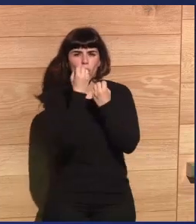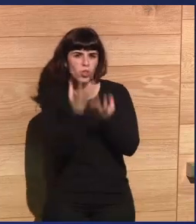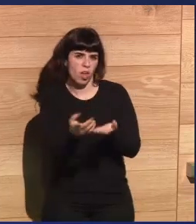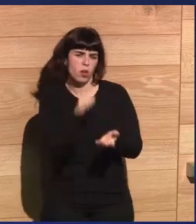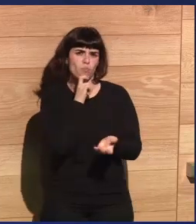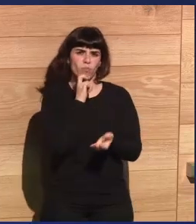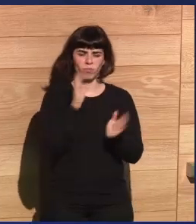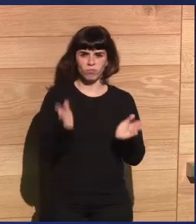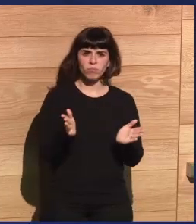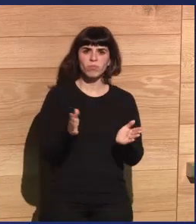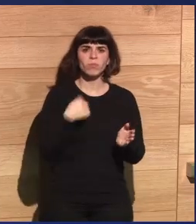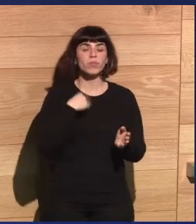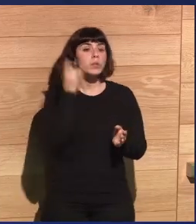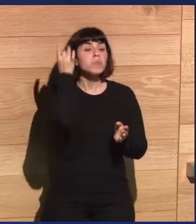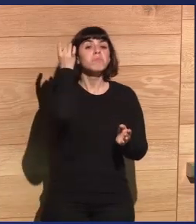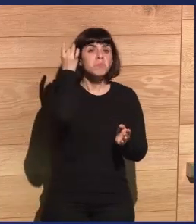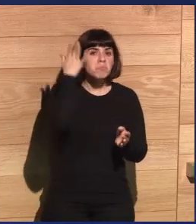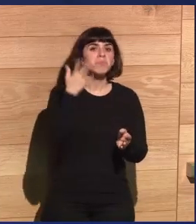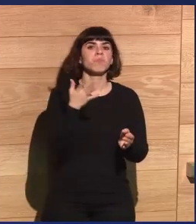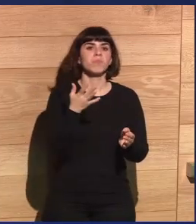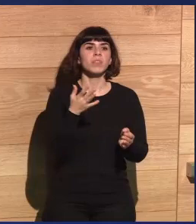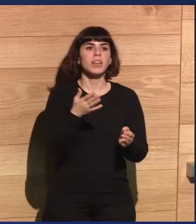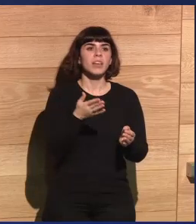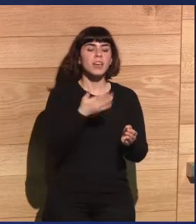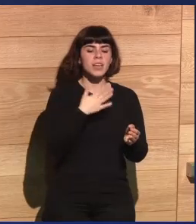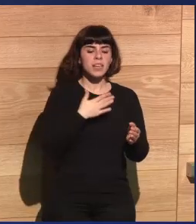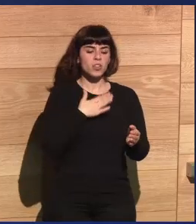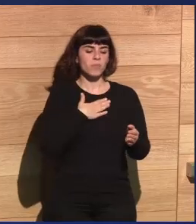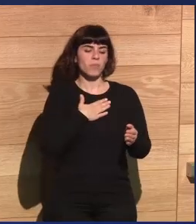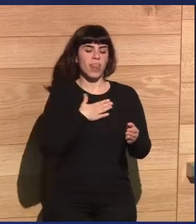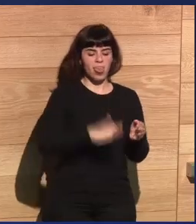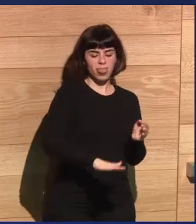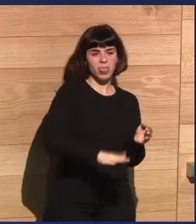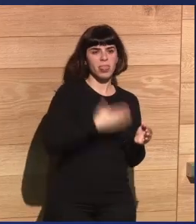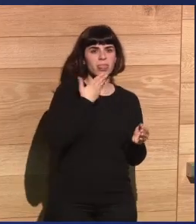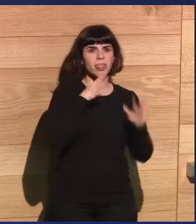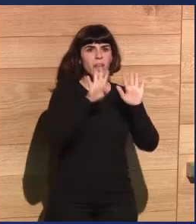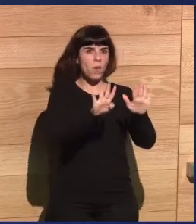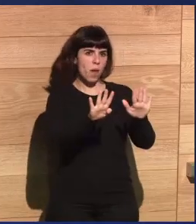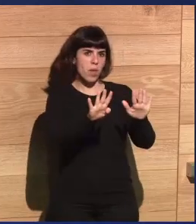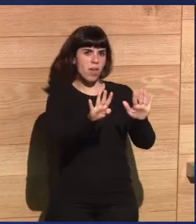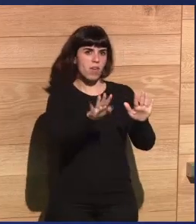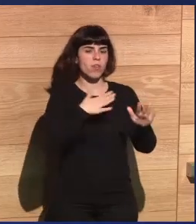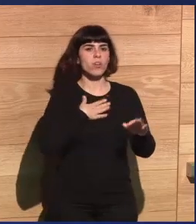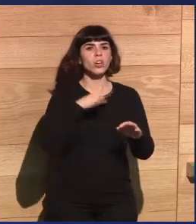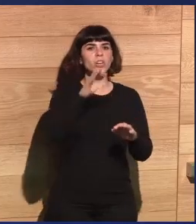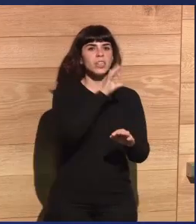Y entonces lo que se me ocurrió fue conectar con Millo Niña, cuando tenía 9 años y estaba en San